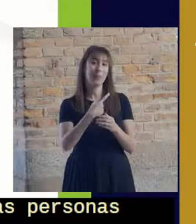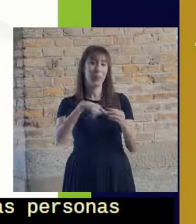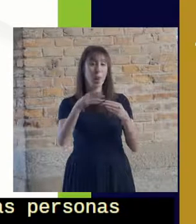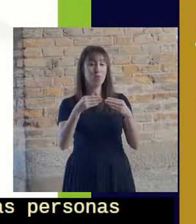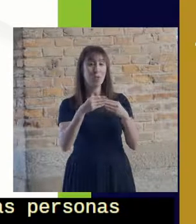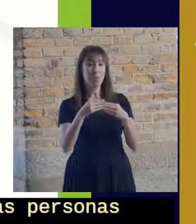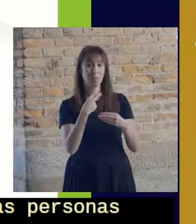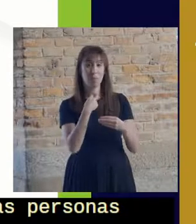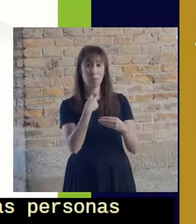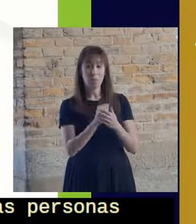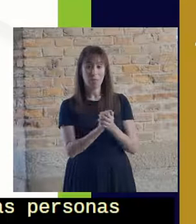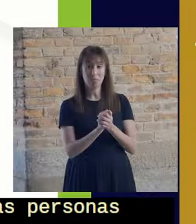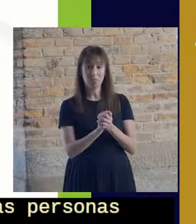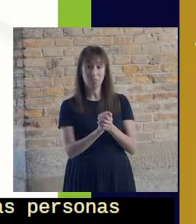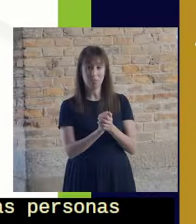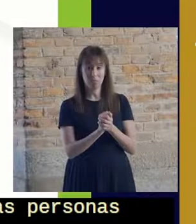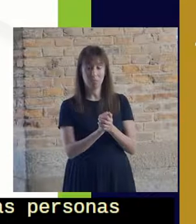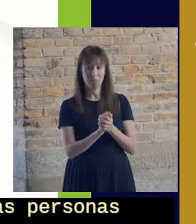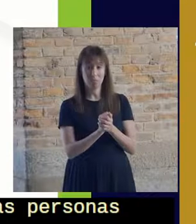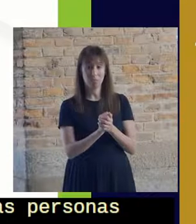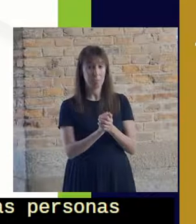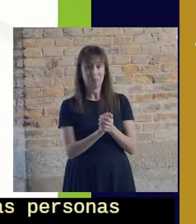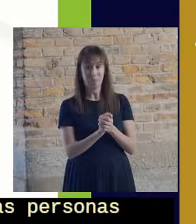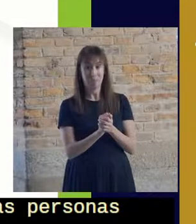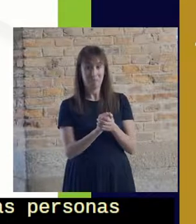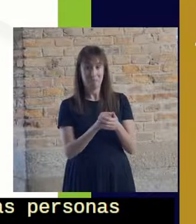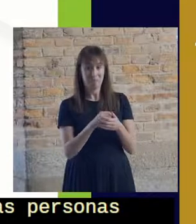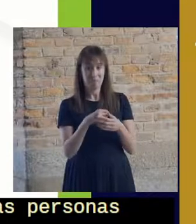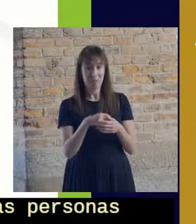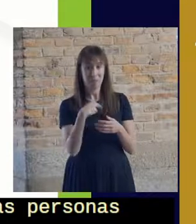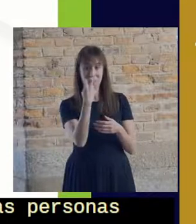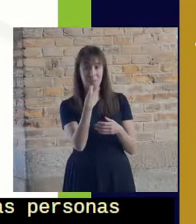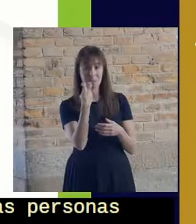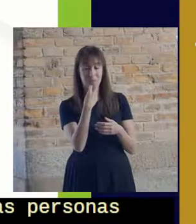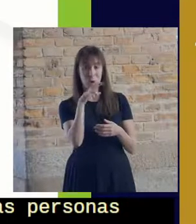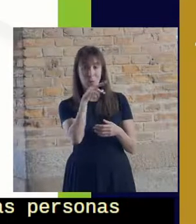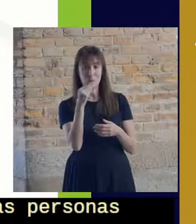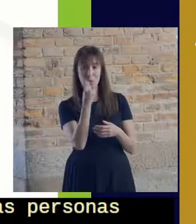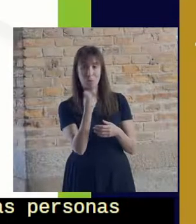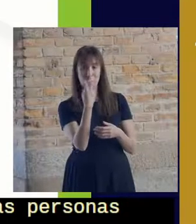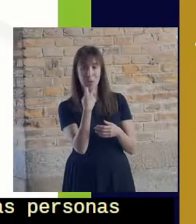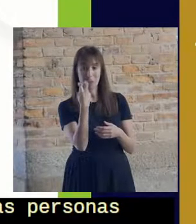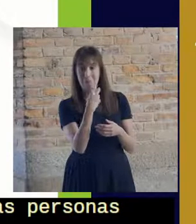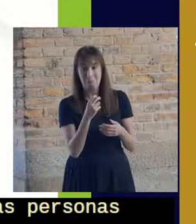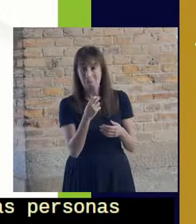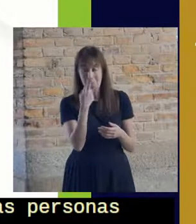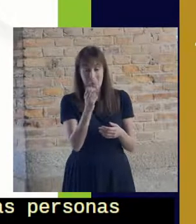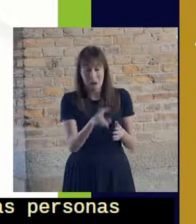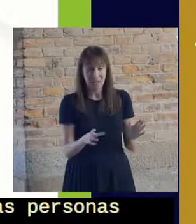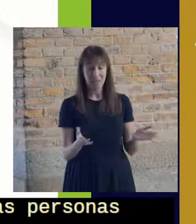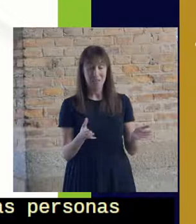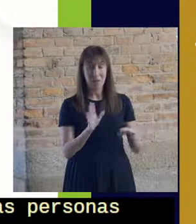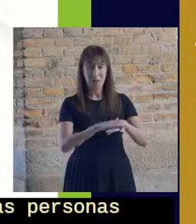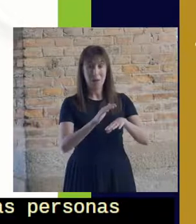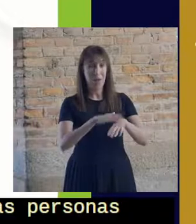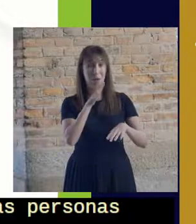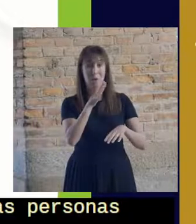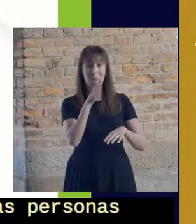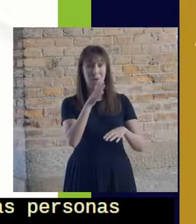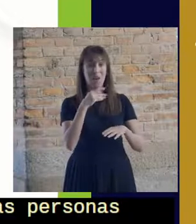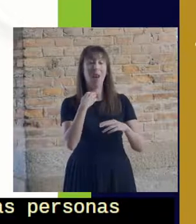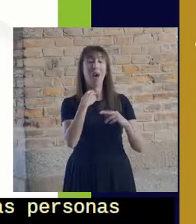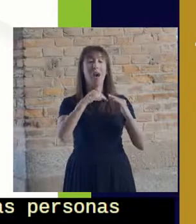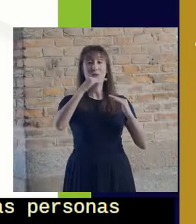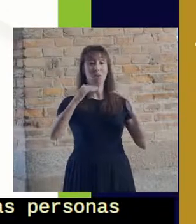siempre la voz No no vale De nada he movido los labios vale mov los labios así no vale De nada porque no se entona de la misma